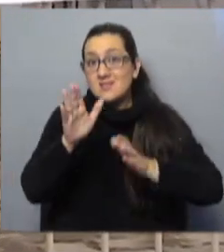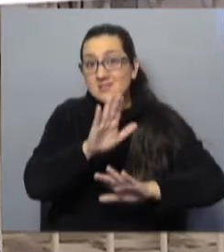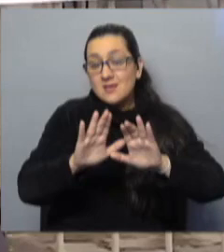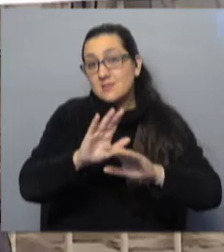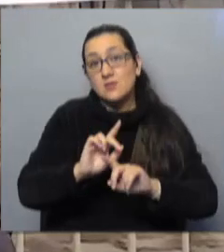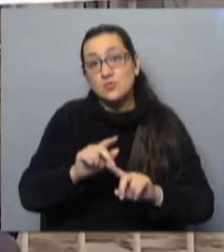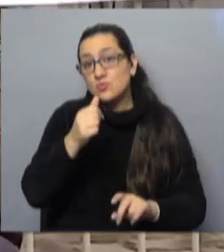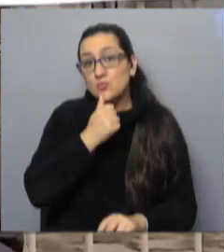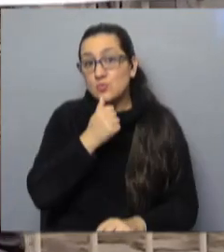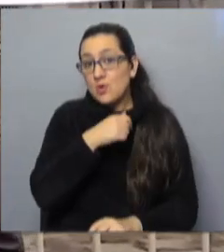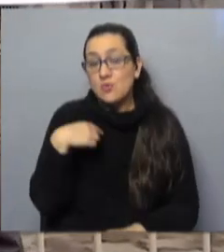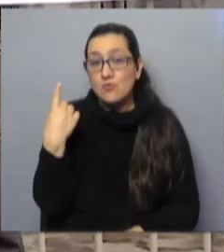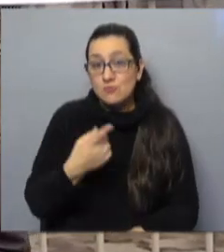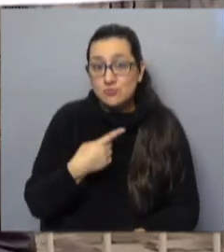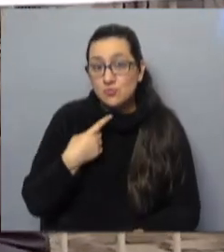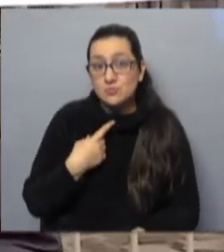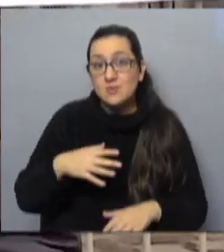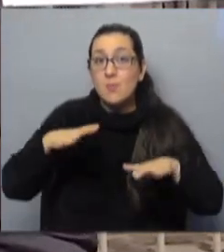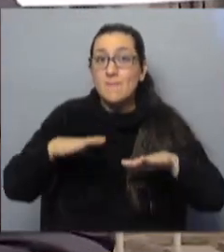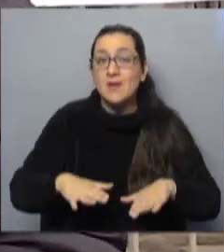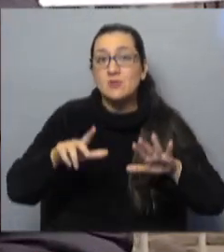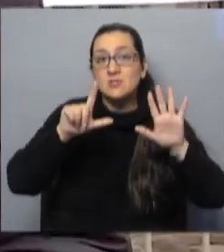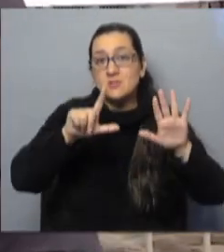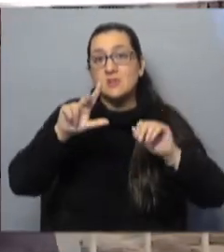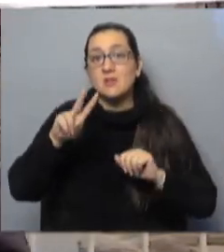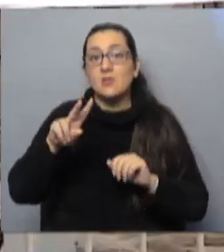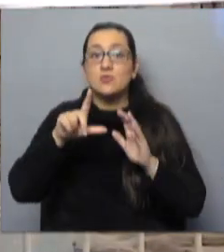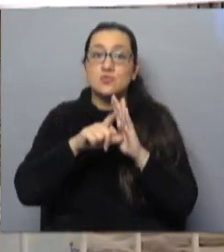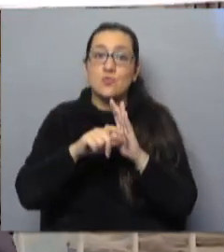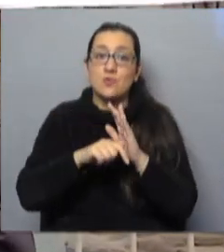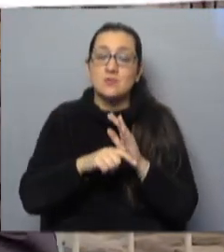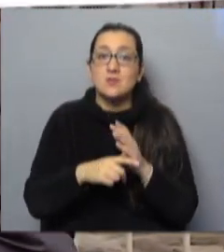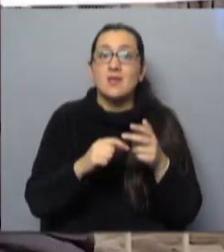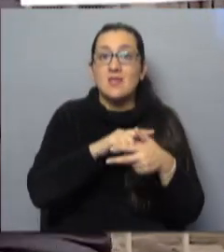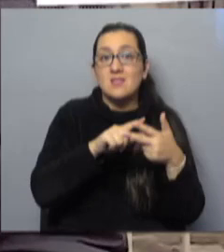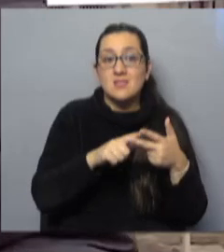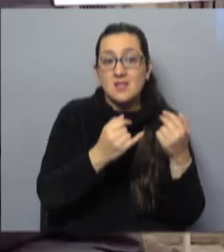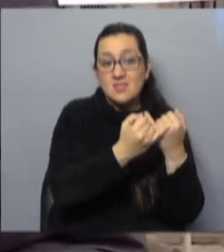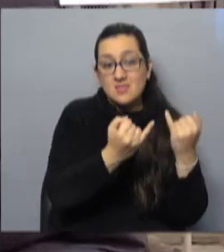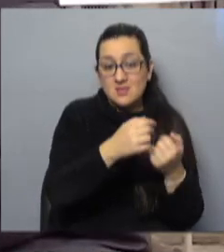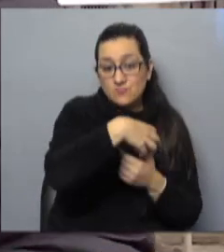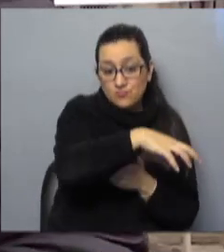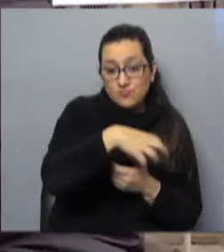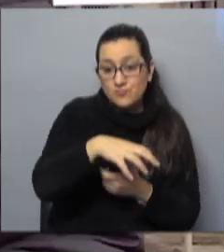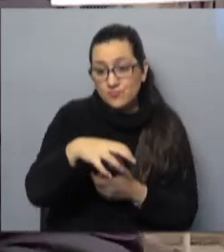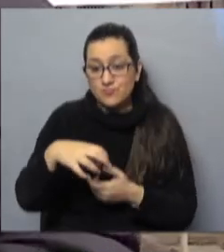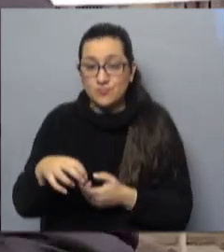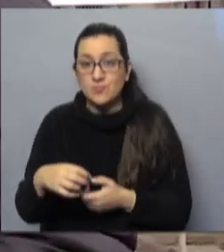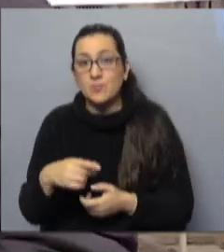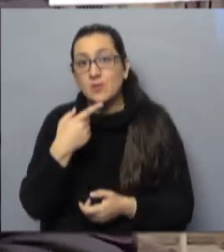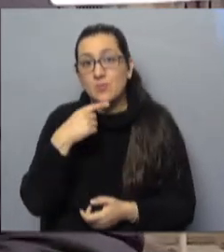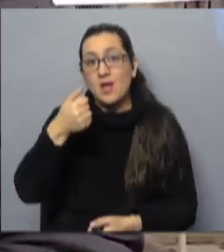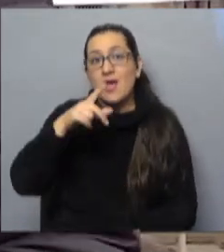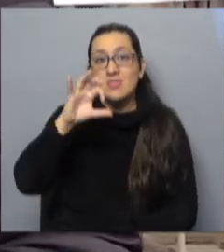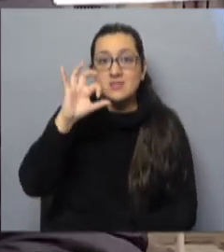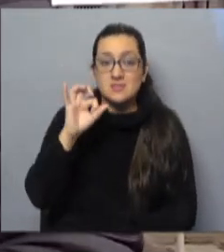y nosotros estamos esté en paro de 72 horas divididos en tres días en zona les esté cómoda de montevideo y